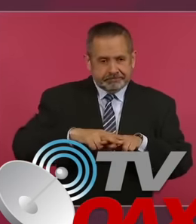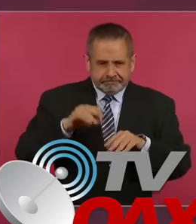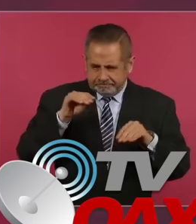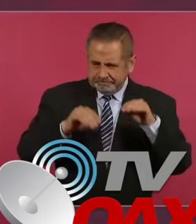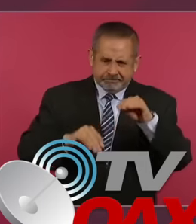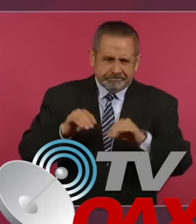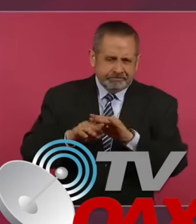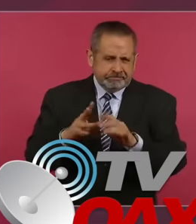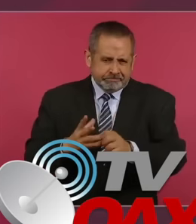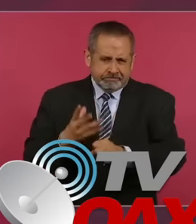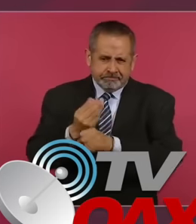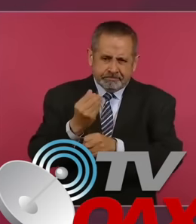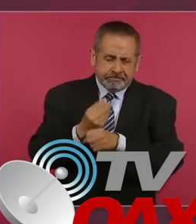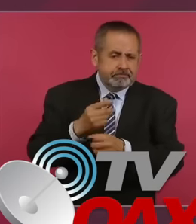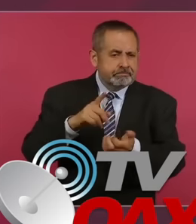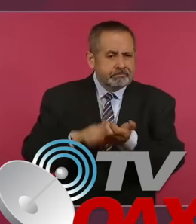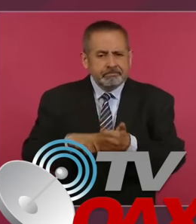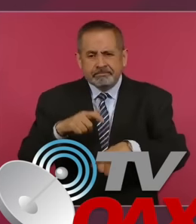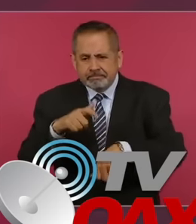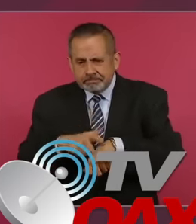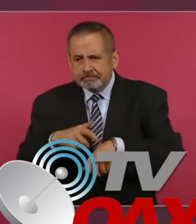organizar los tiempos